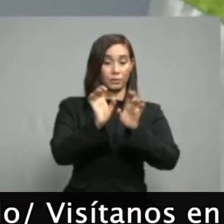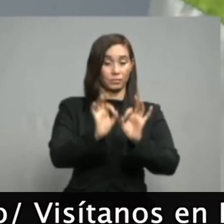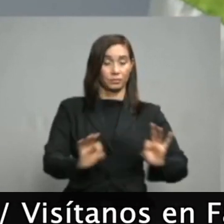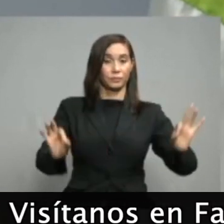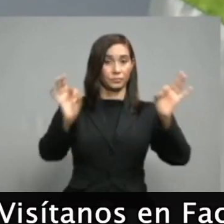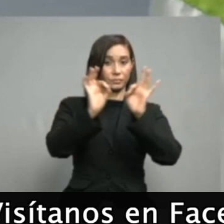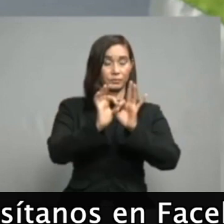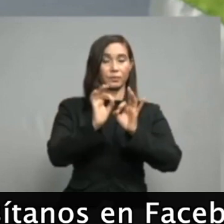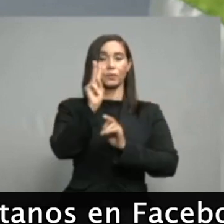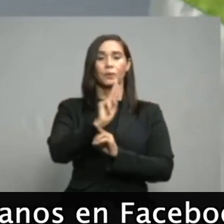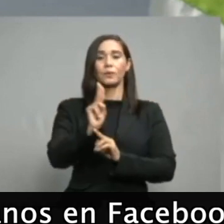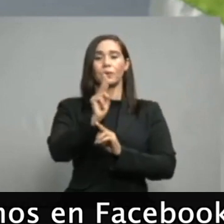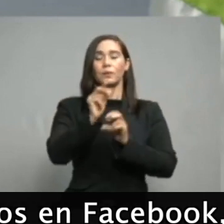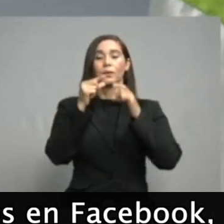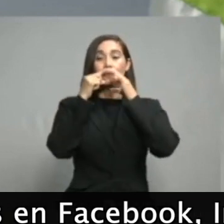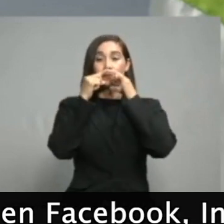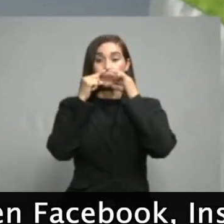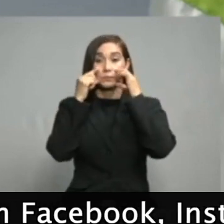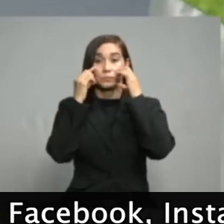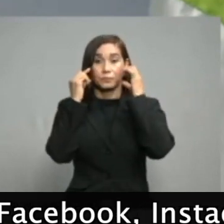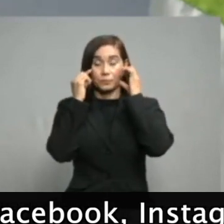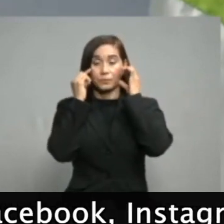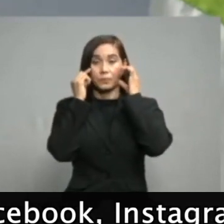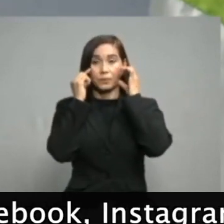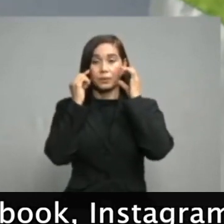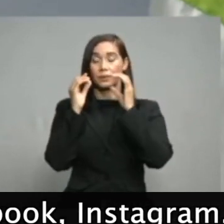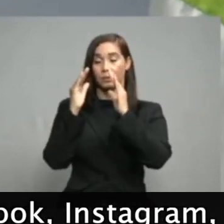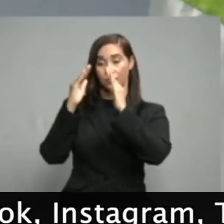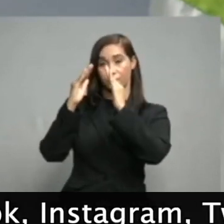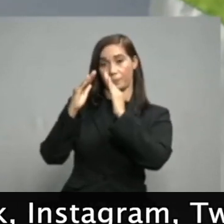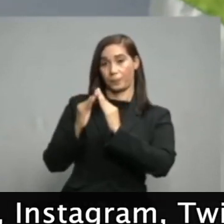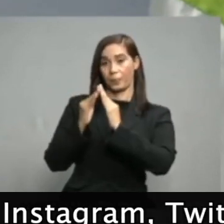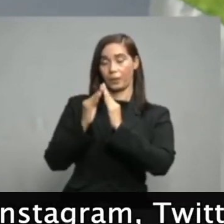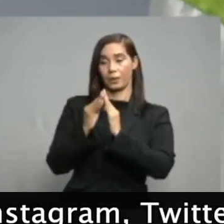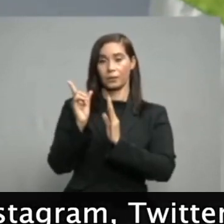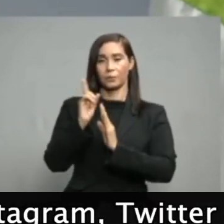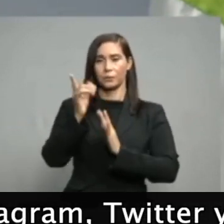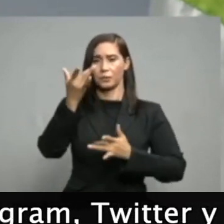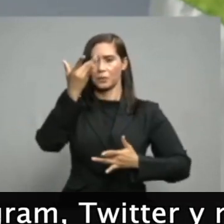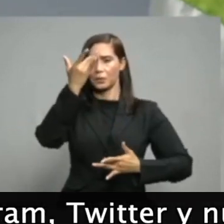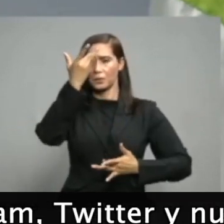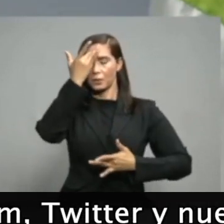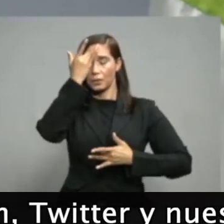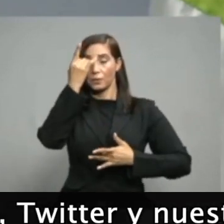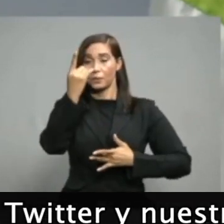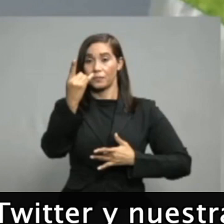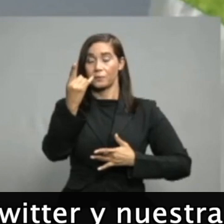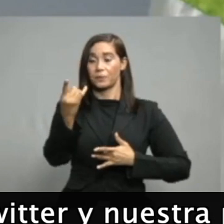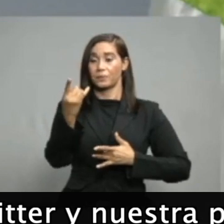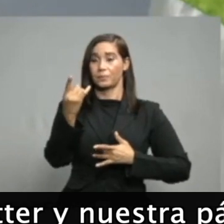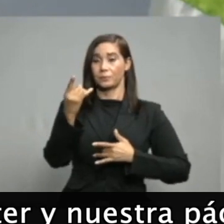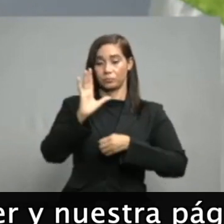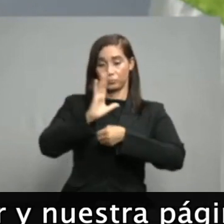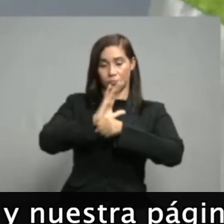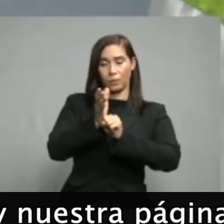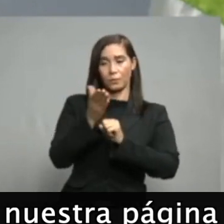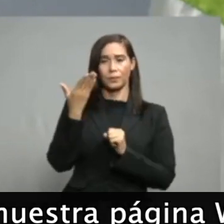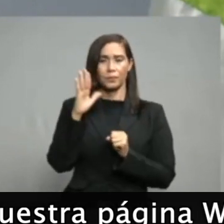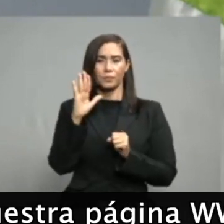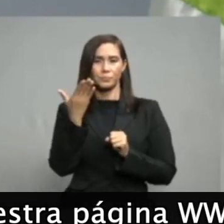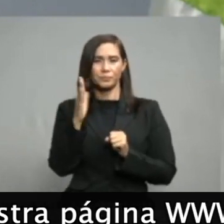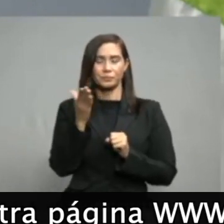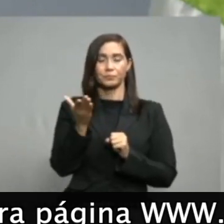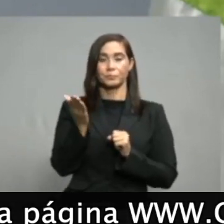la mascarilla, tanto en los hogares que mantienen personas sintomáticas o que han